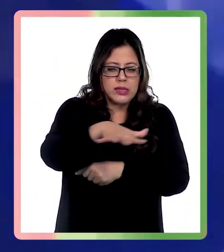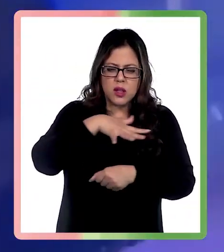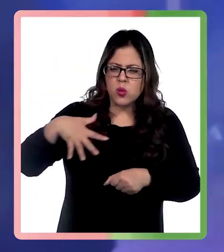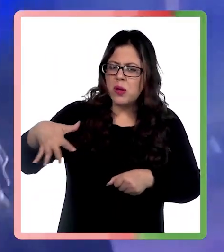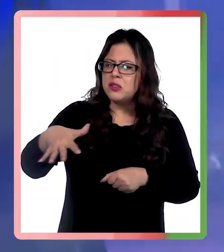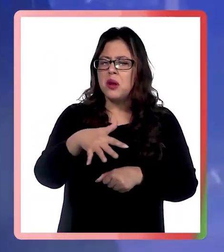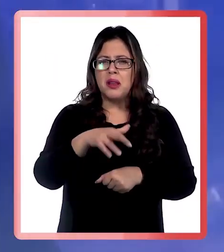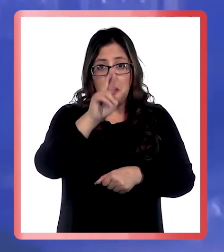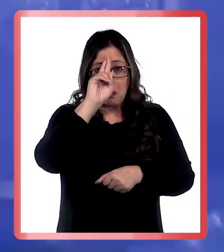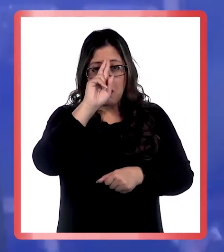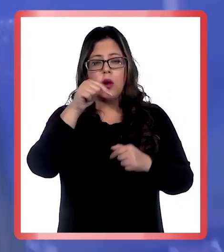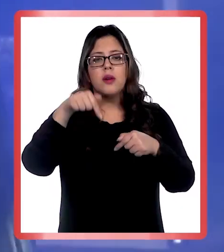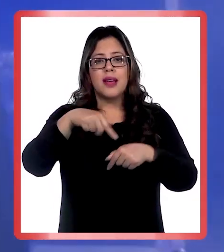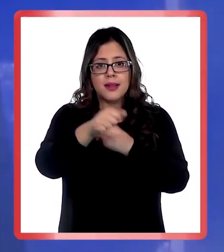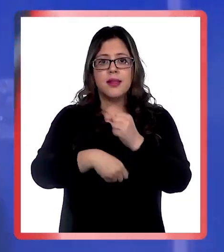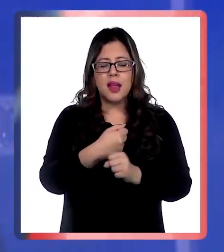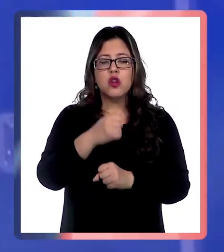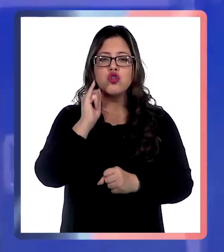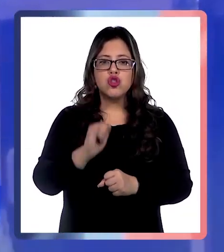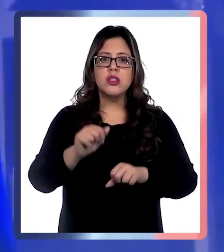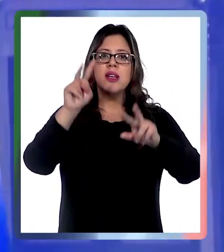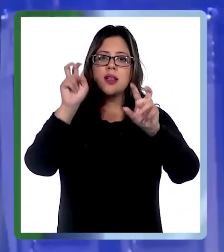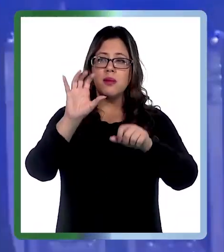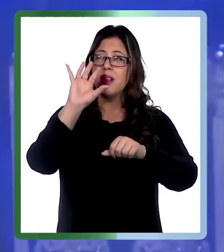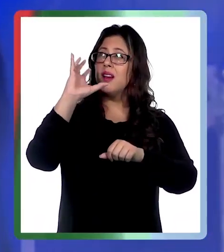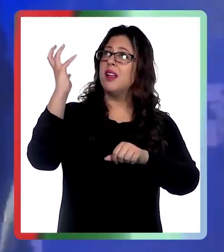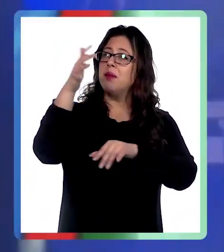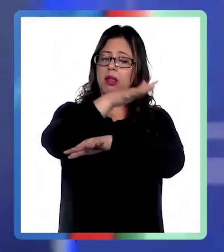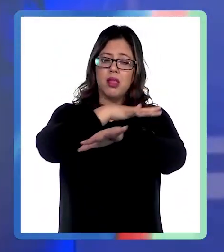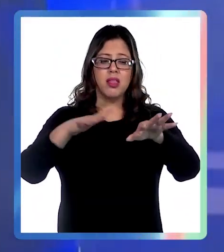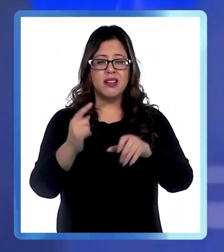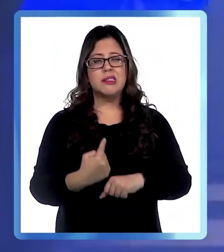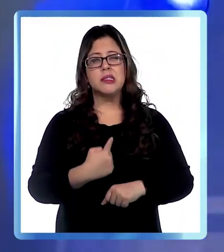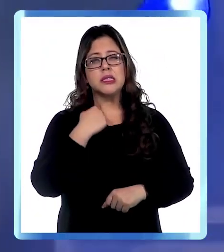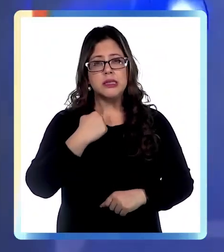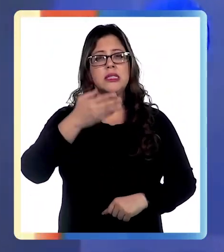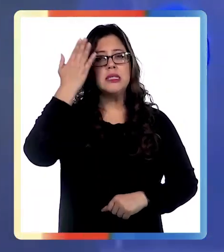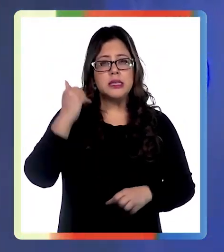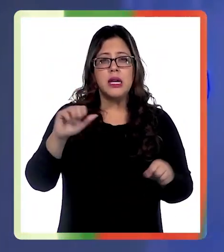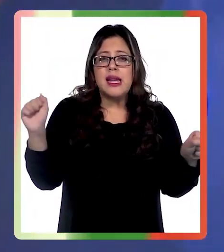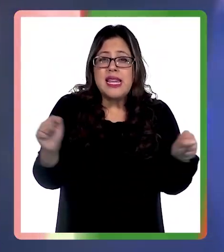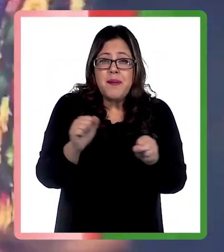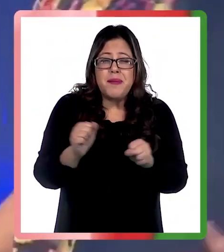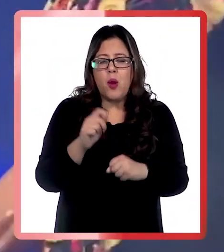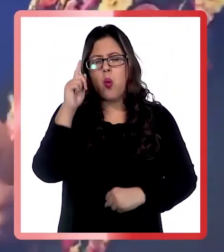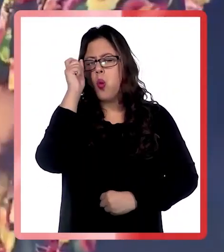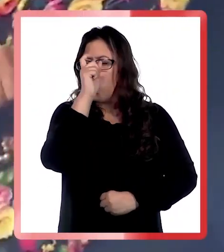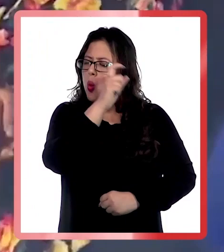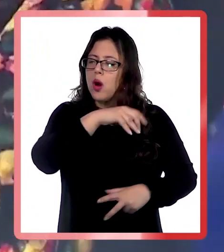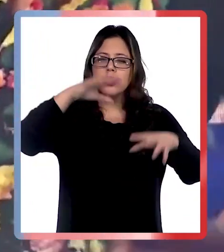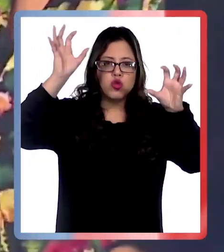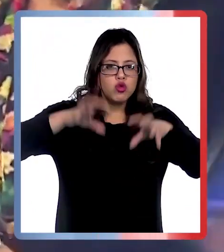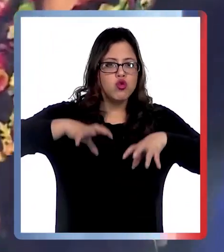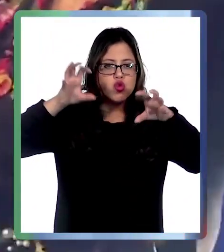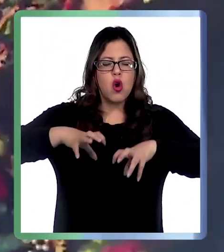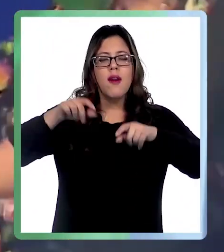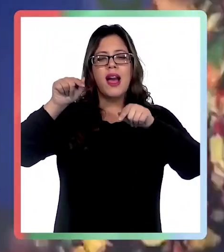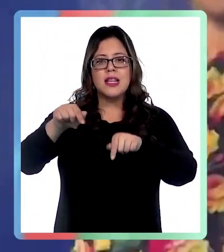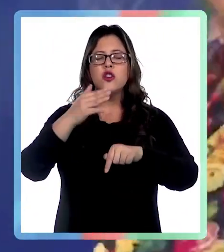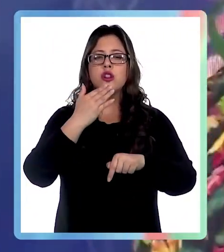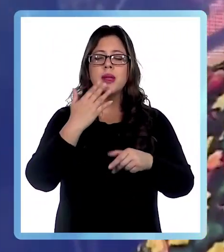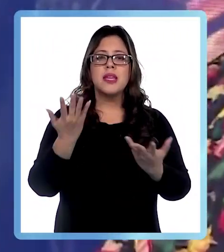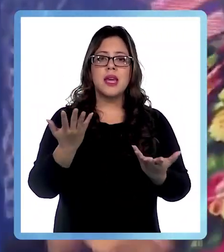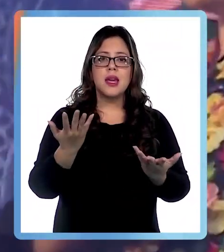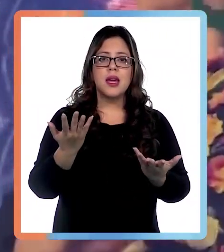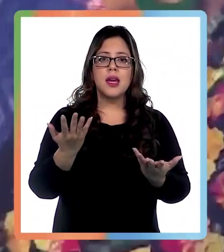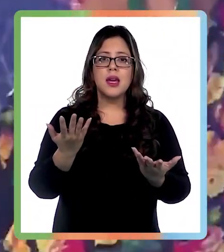la contingencia de la pandemia donde tuvimos muchas situaciones anómalas este año sí tuvimos el factor climático que nos golpeó en alguna